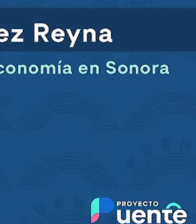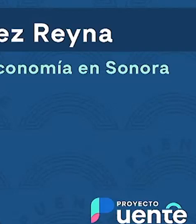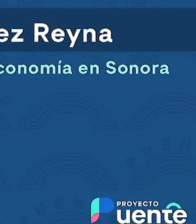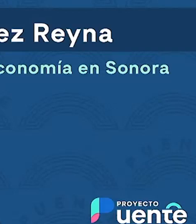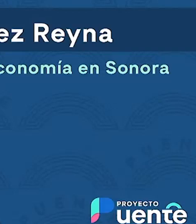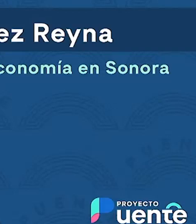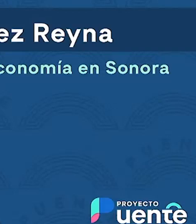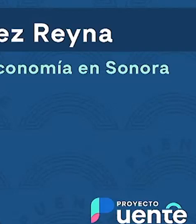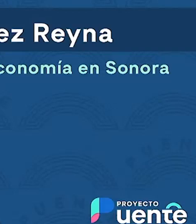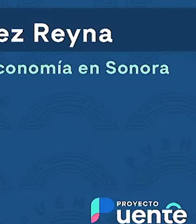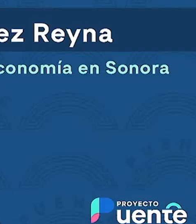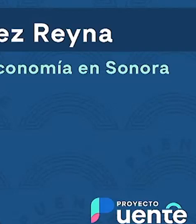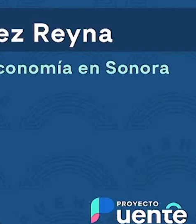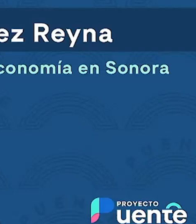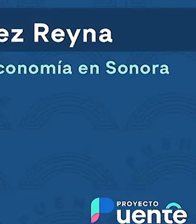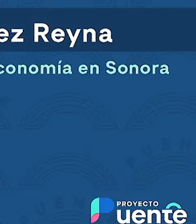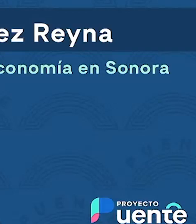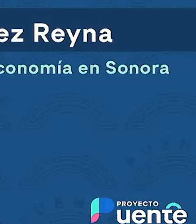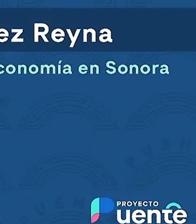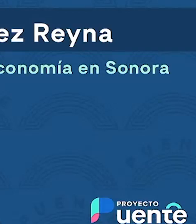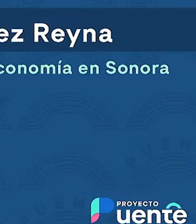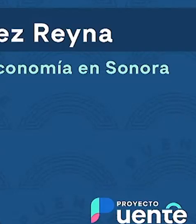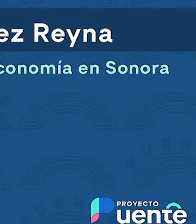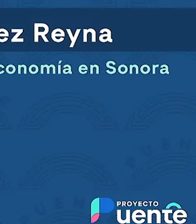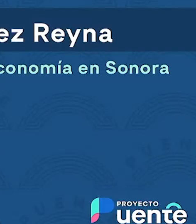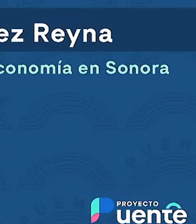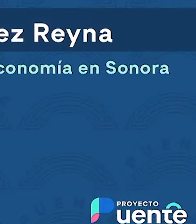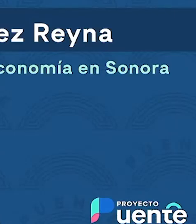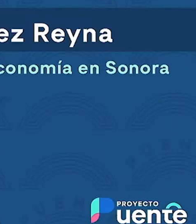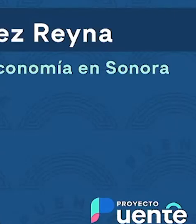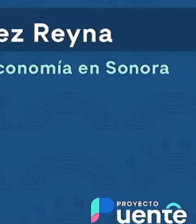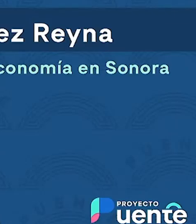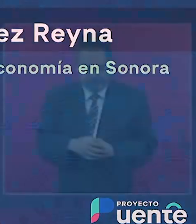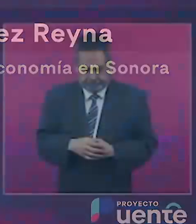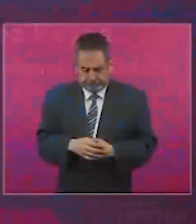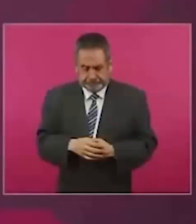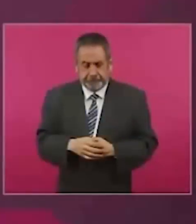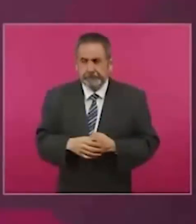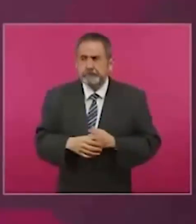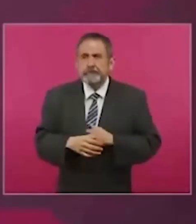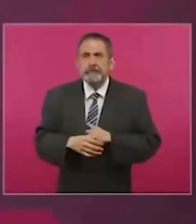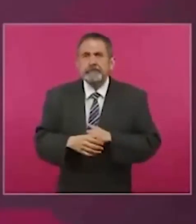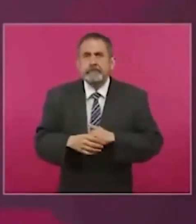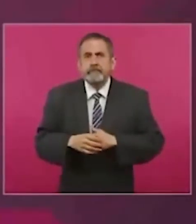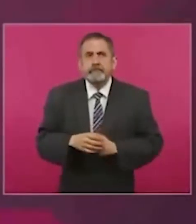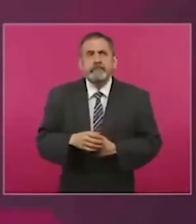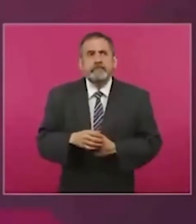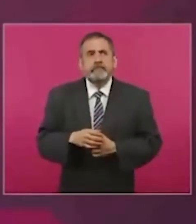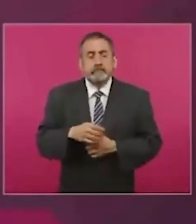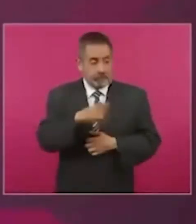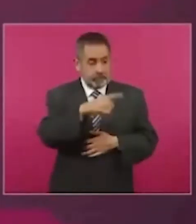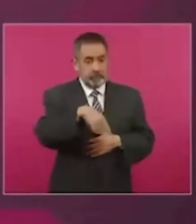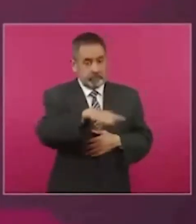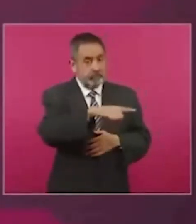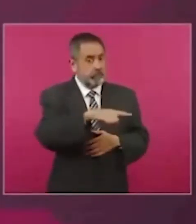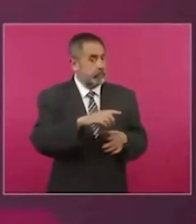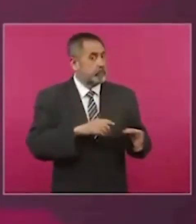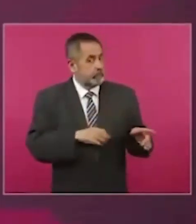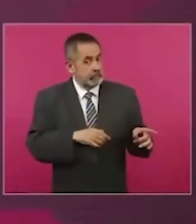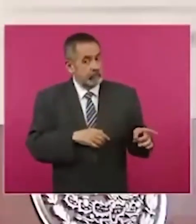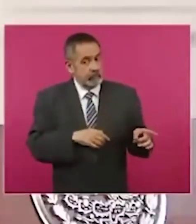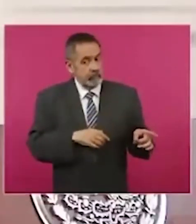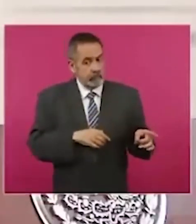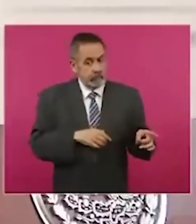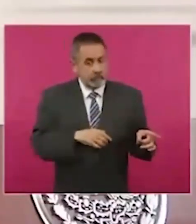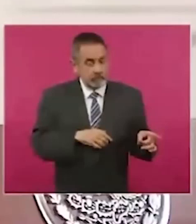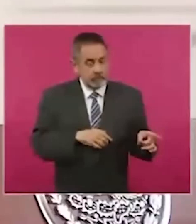que pasarán por el filtro de la mayoría calificada. Creo que algunas dignas